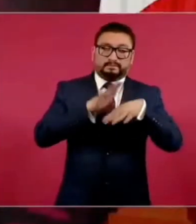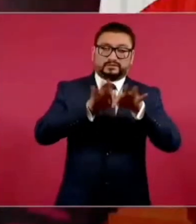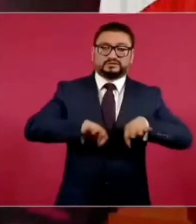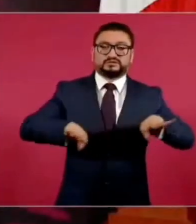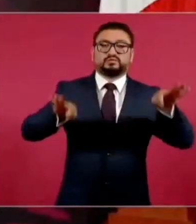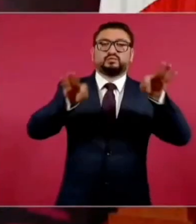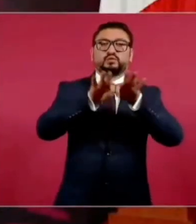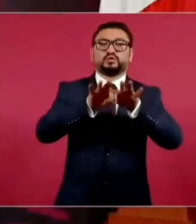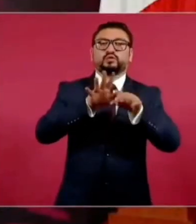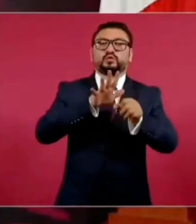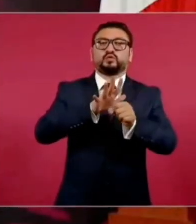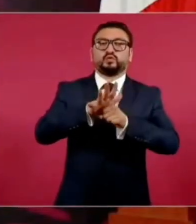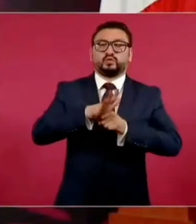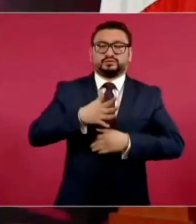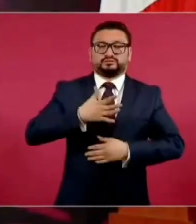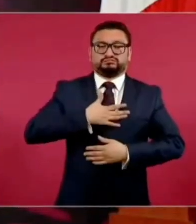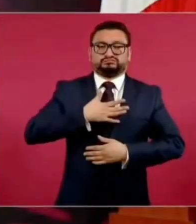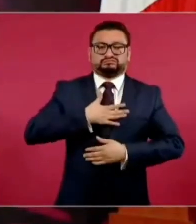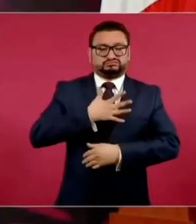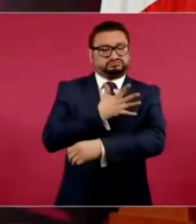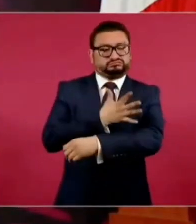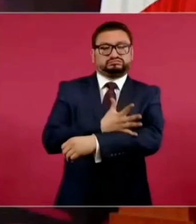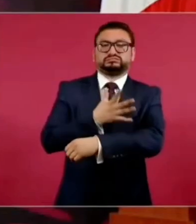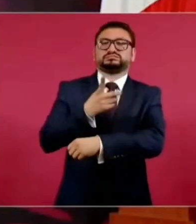es mi honestidad